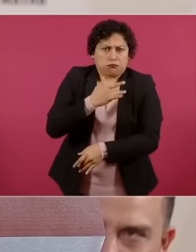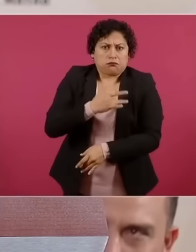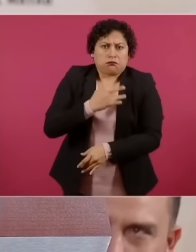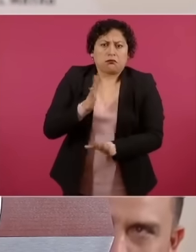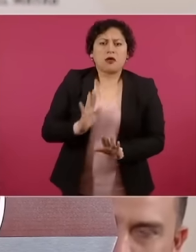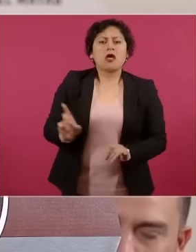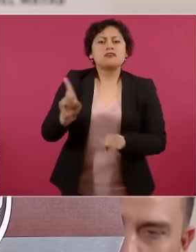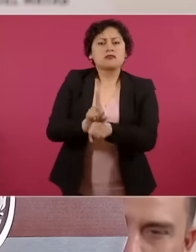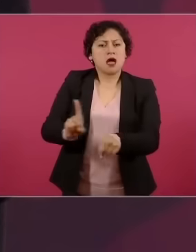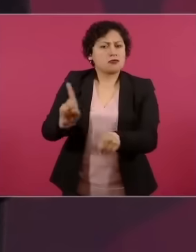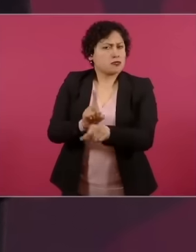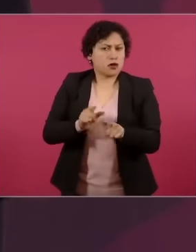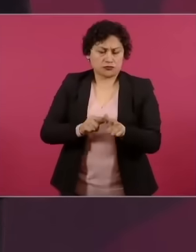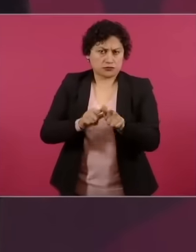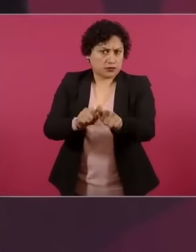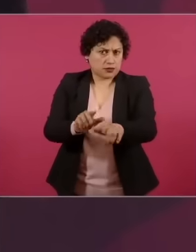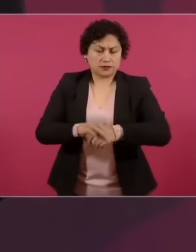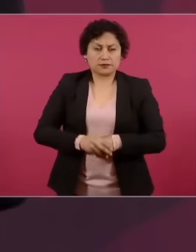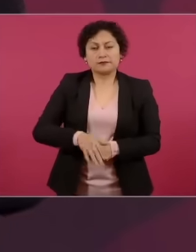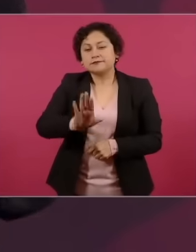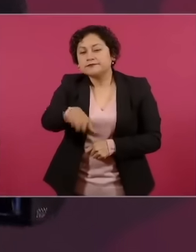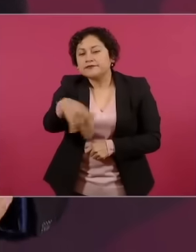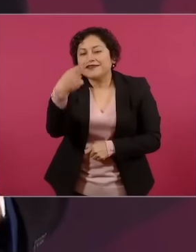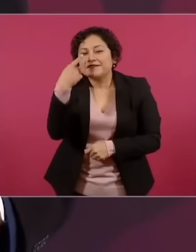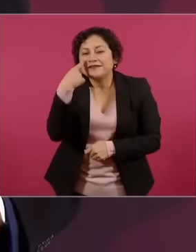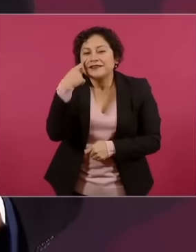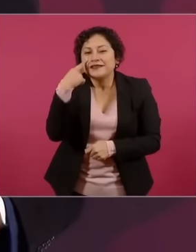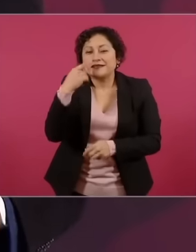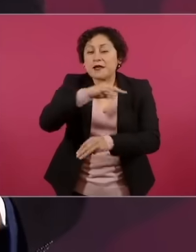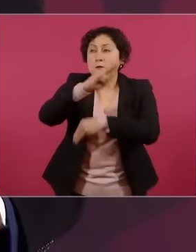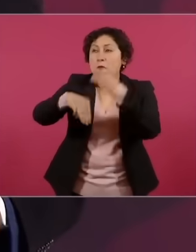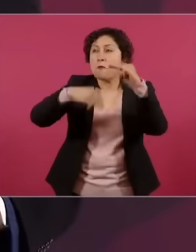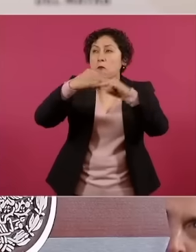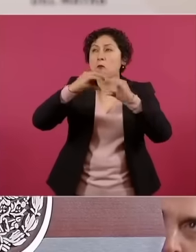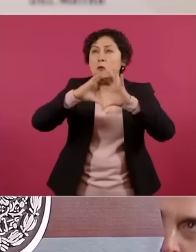encuentras un presidente, un jefe de Estado en el mundo,